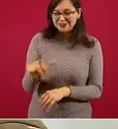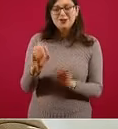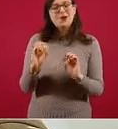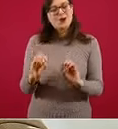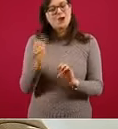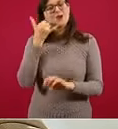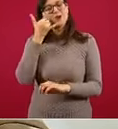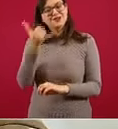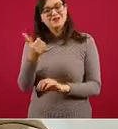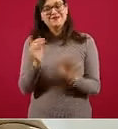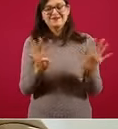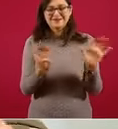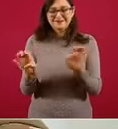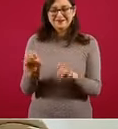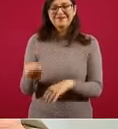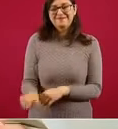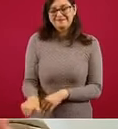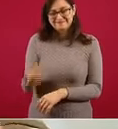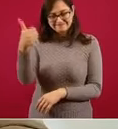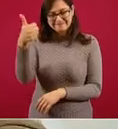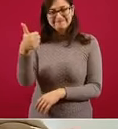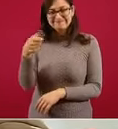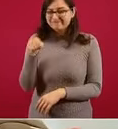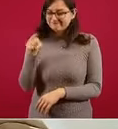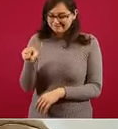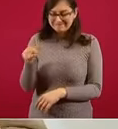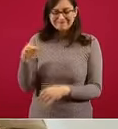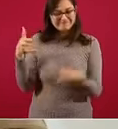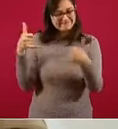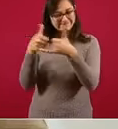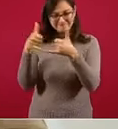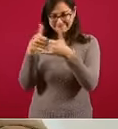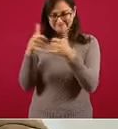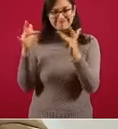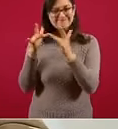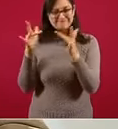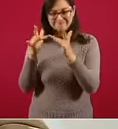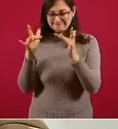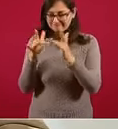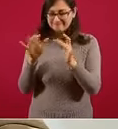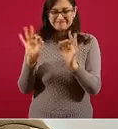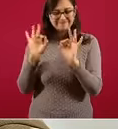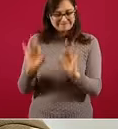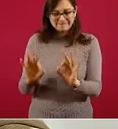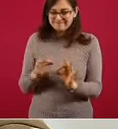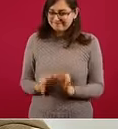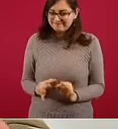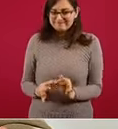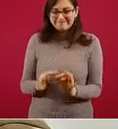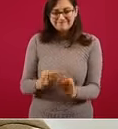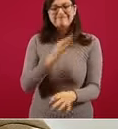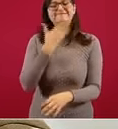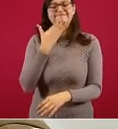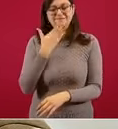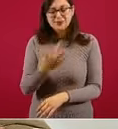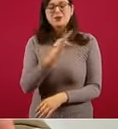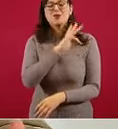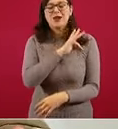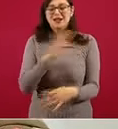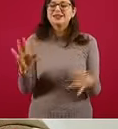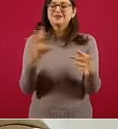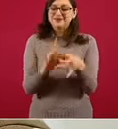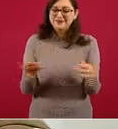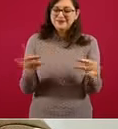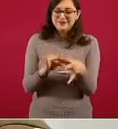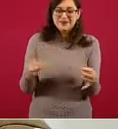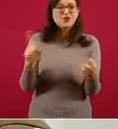los orientarán, ¿no? Ahí están contestando todas las llamadas, está funcionando cada vez más fluido, y ahí les pueden decir exactamente